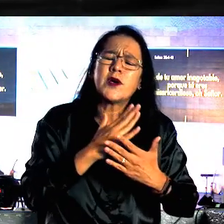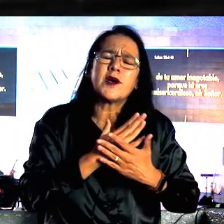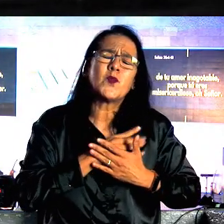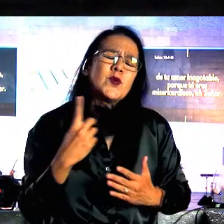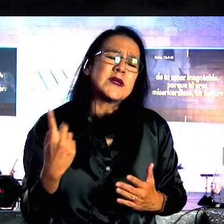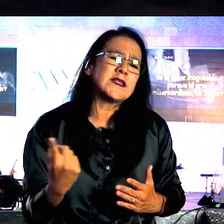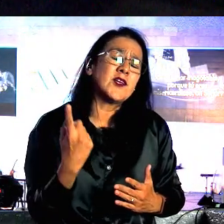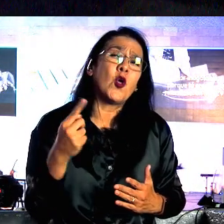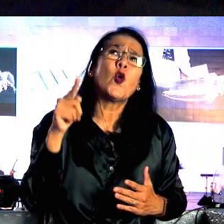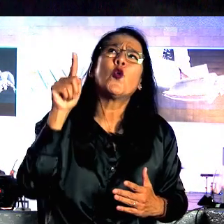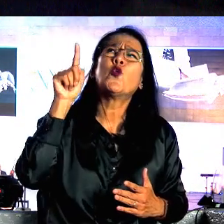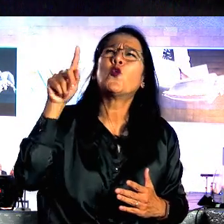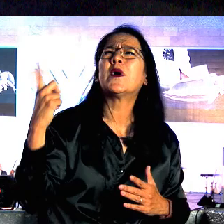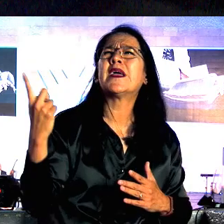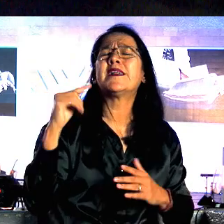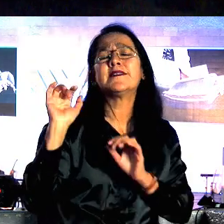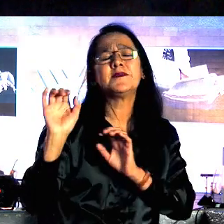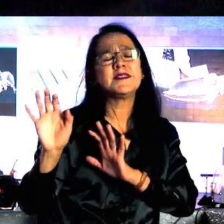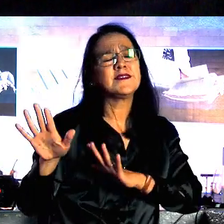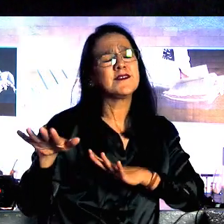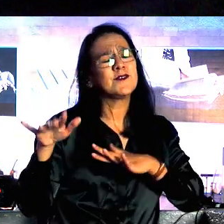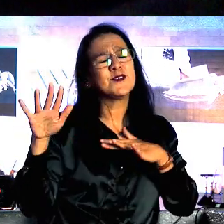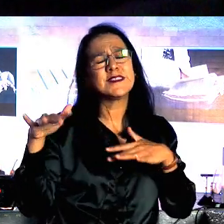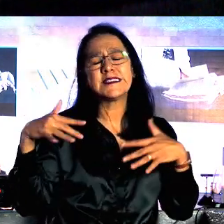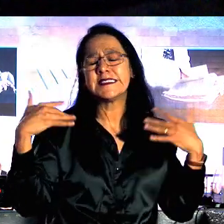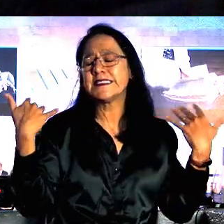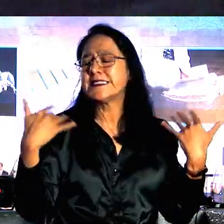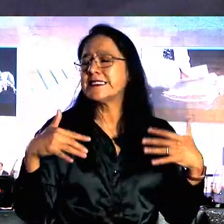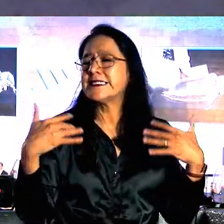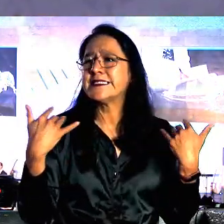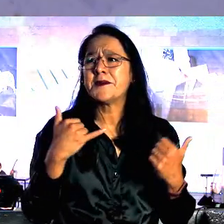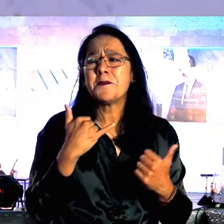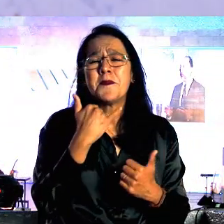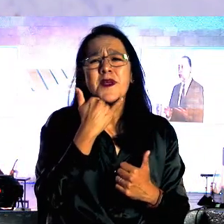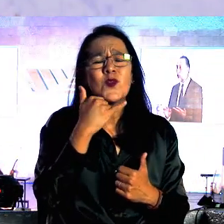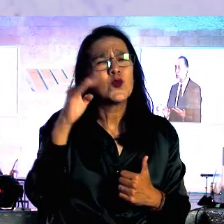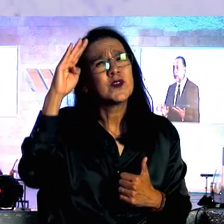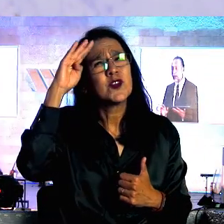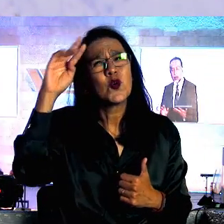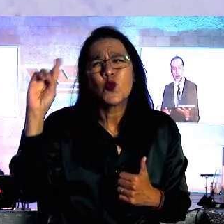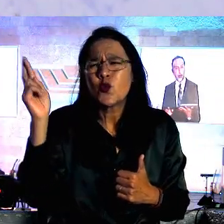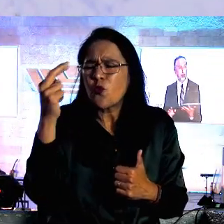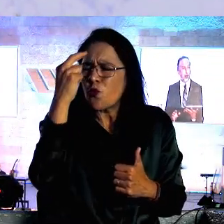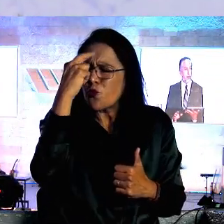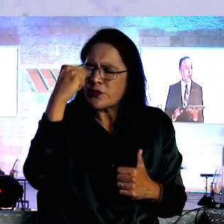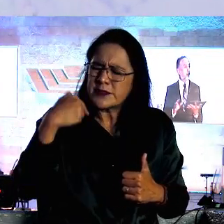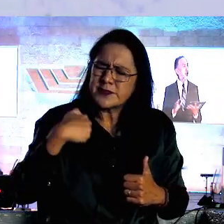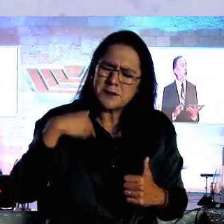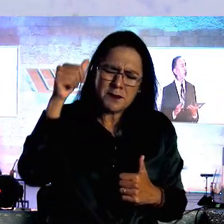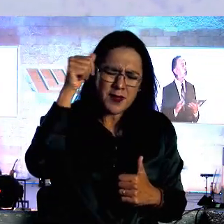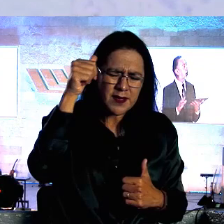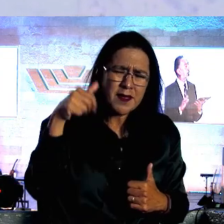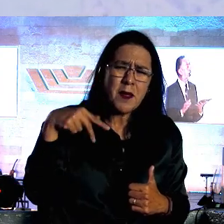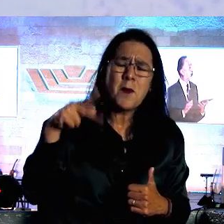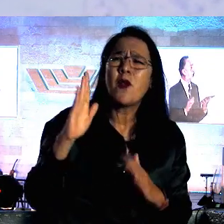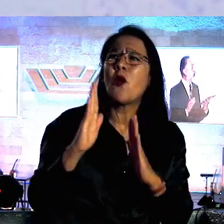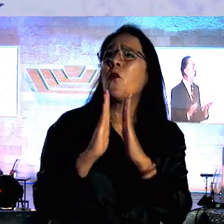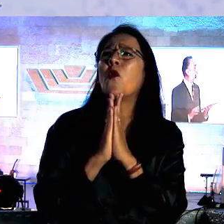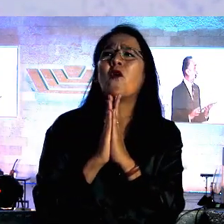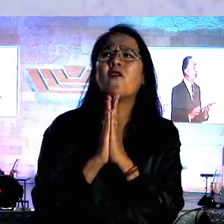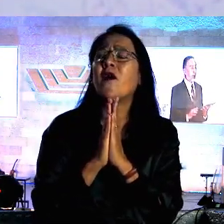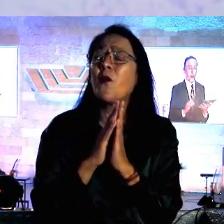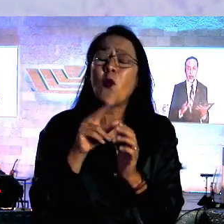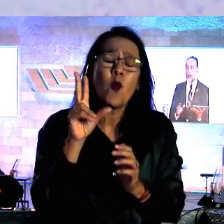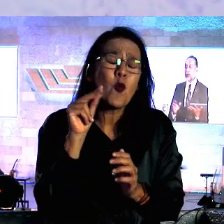que manera tan extraordinaria de pedirle perdón a Dios señor reconozco que soy un pecador pero por favor no me mires como